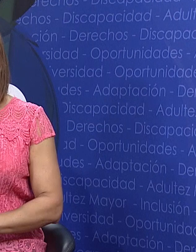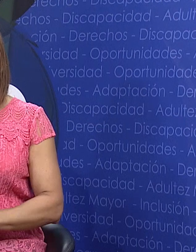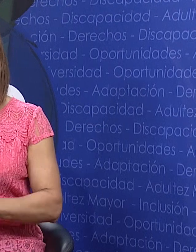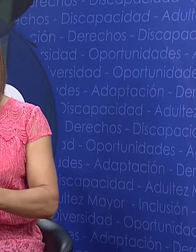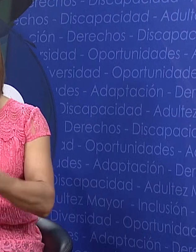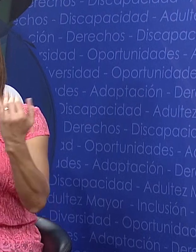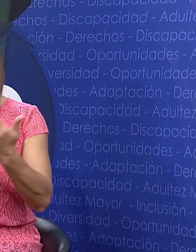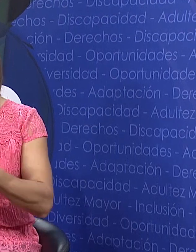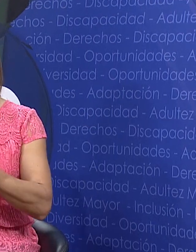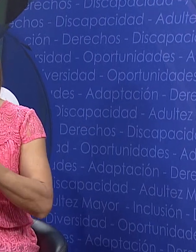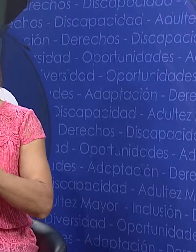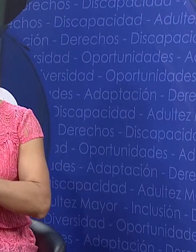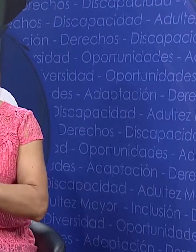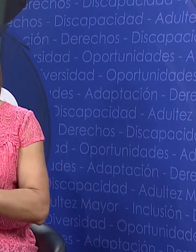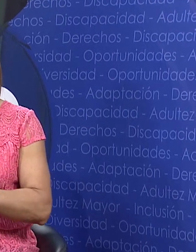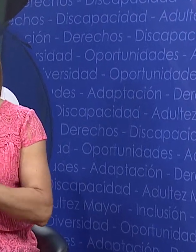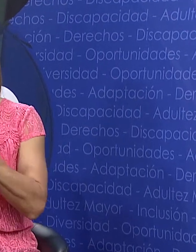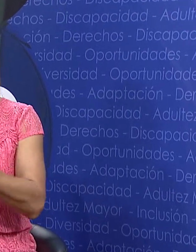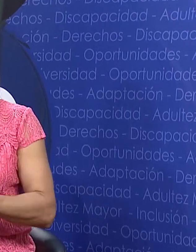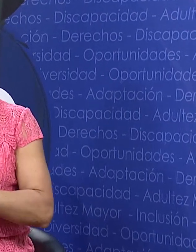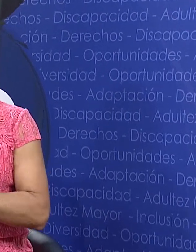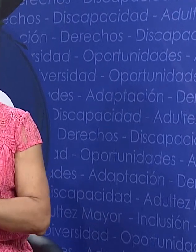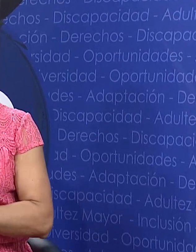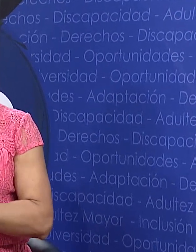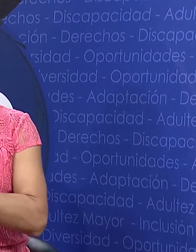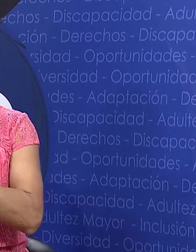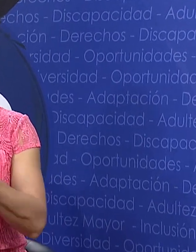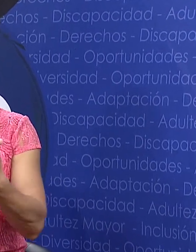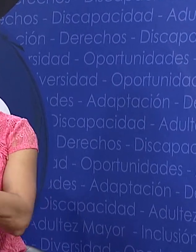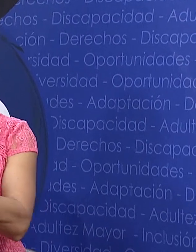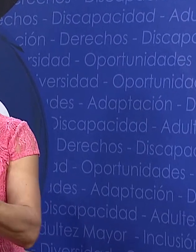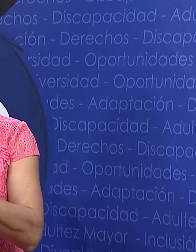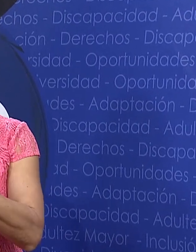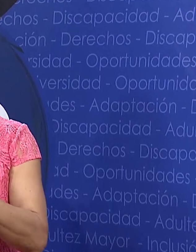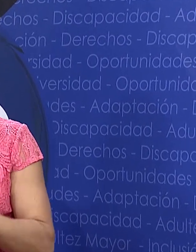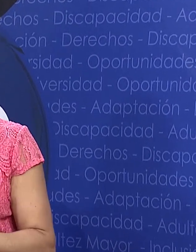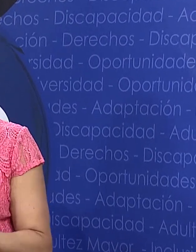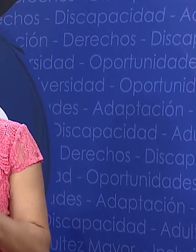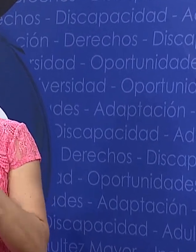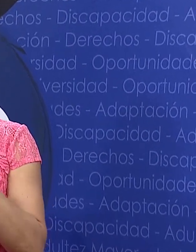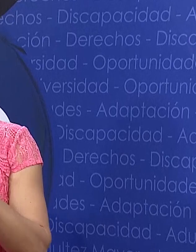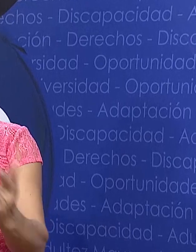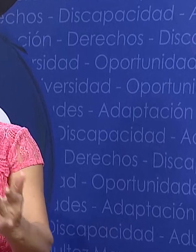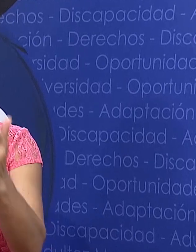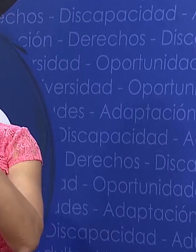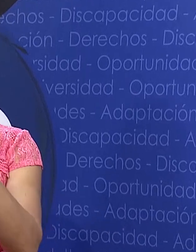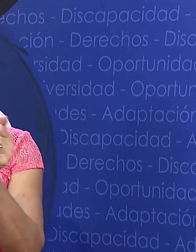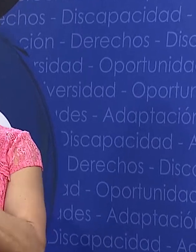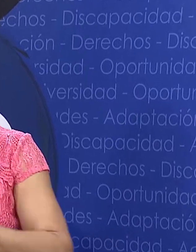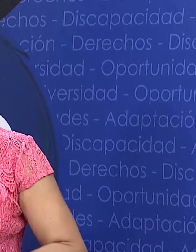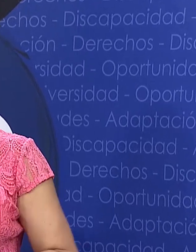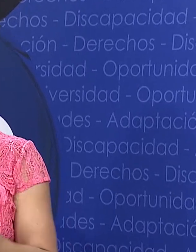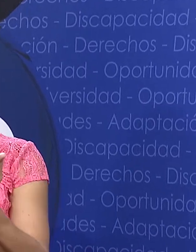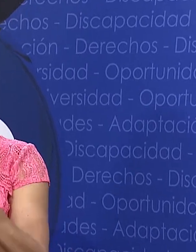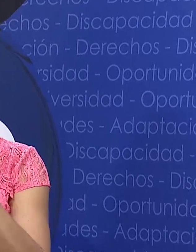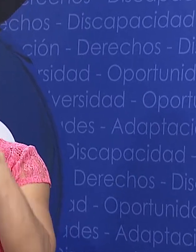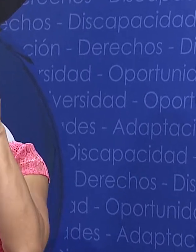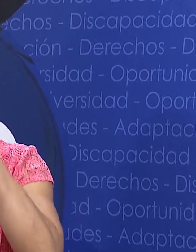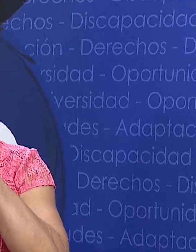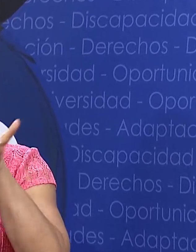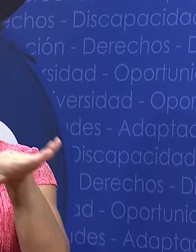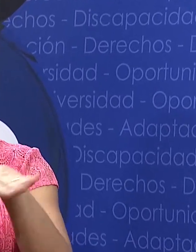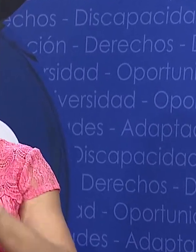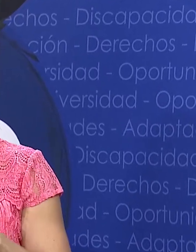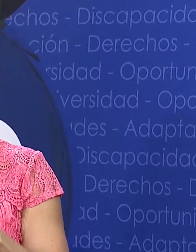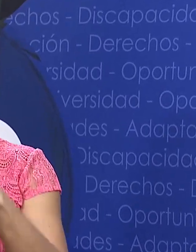de esta forma cerramos la edición de hoy le esperamos la próxima semana con un nuevo estreno recuerde seguir en contacto con nosotros a